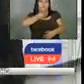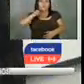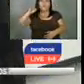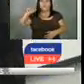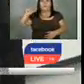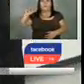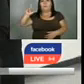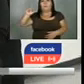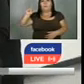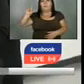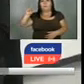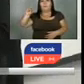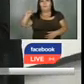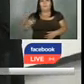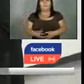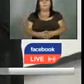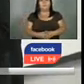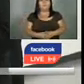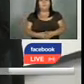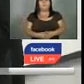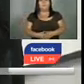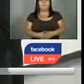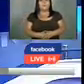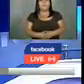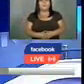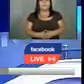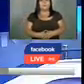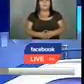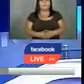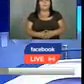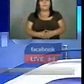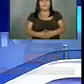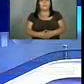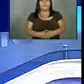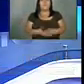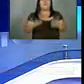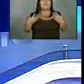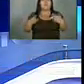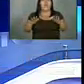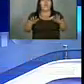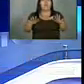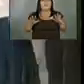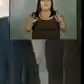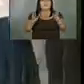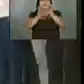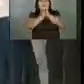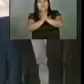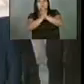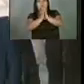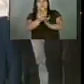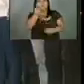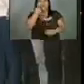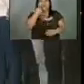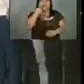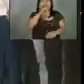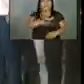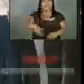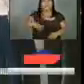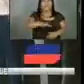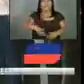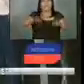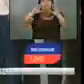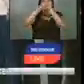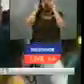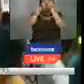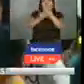de Iliana Leiva para Noticiero Hechos. Y se realizó una vigilia en la Plaza El Divino Salvador del Mundo en memoria